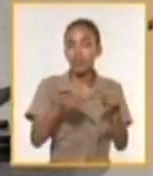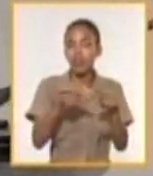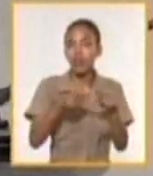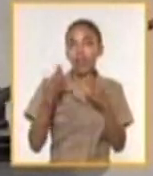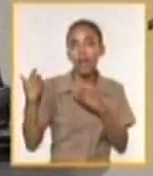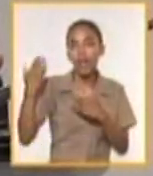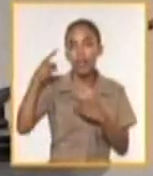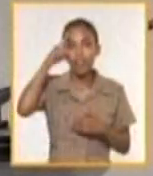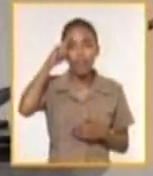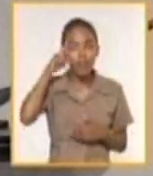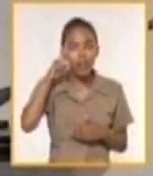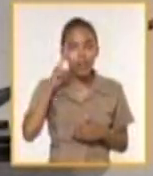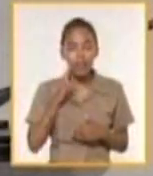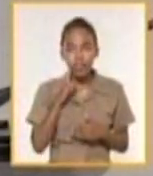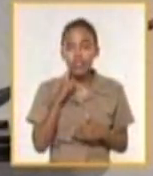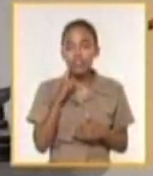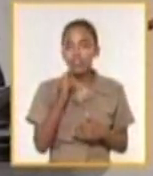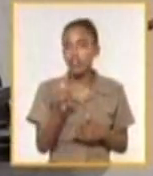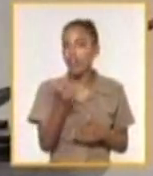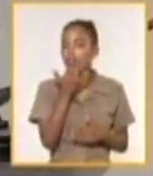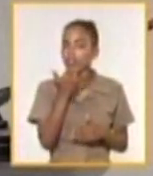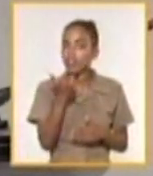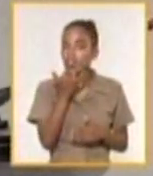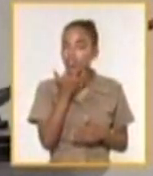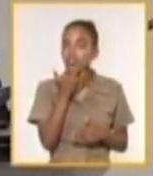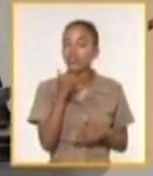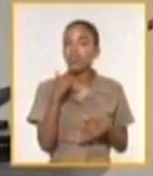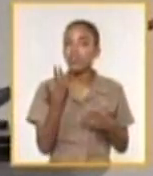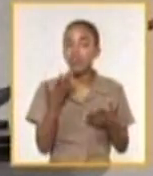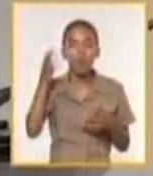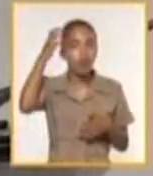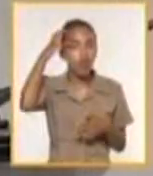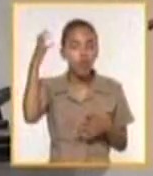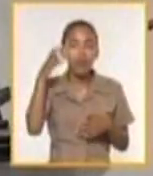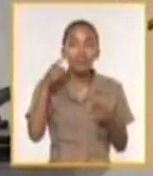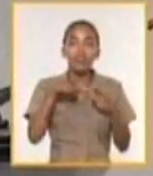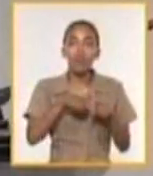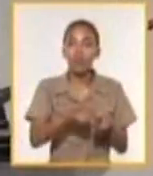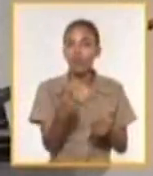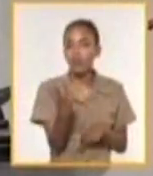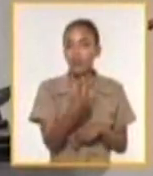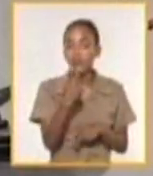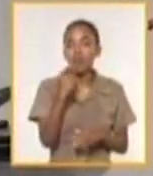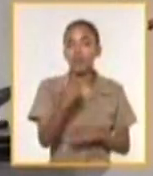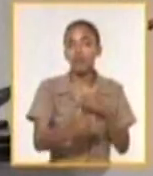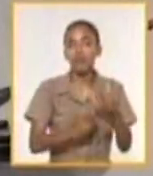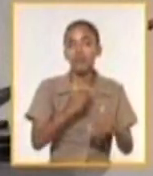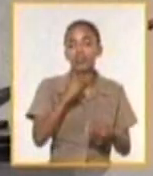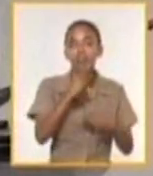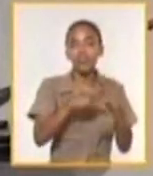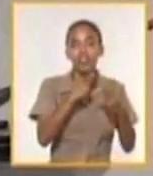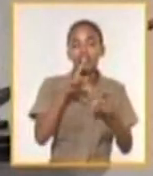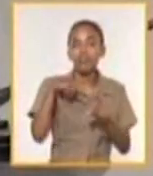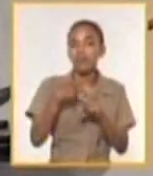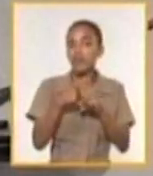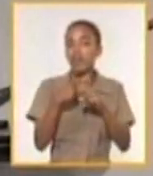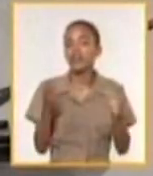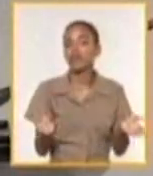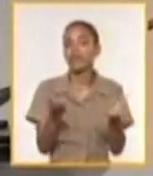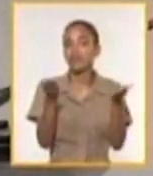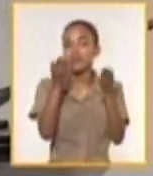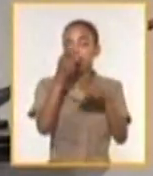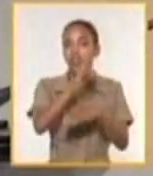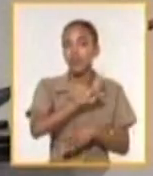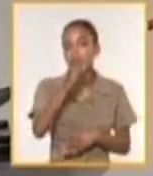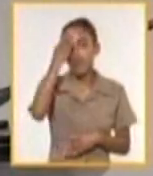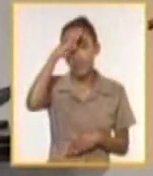Batista, pero lo acompañó a lo largo de todo el proceso de hacer y después de construir la revolución. Por eso no es de